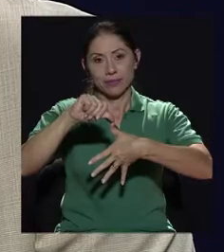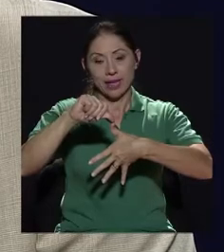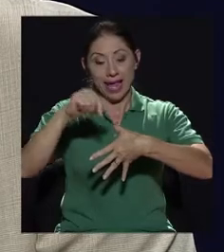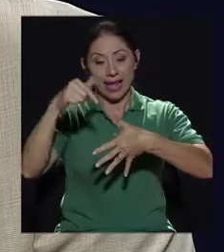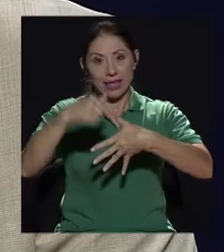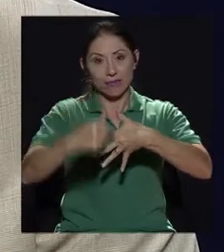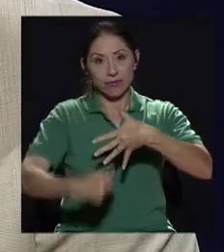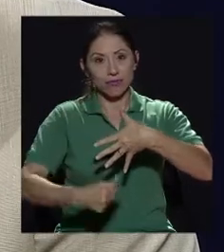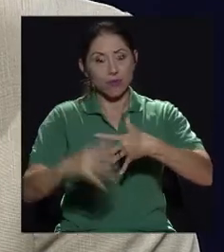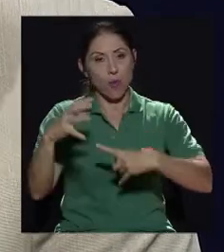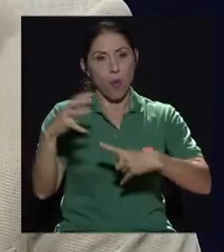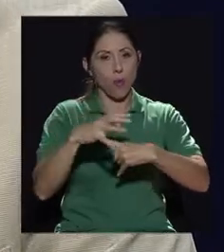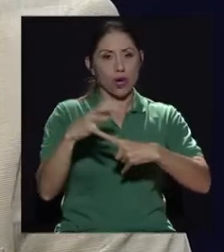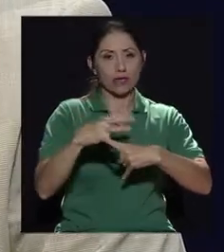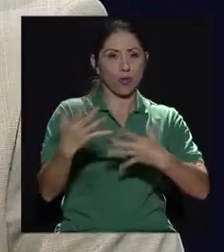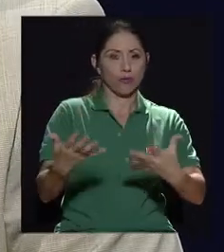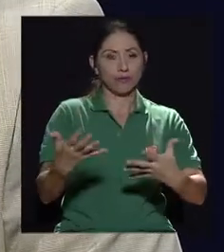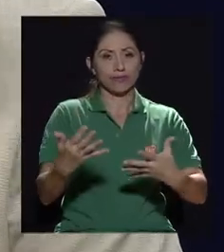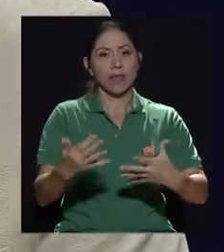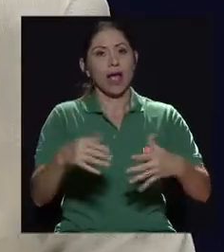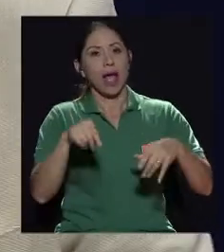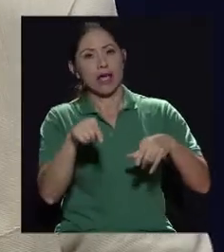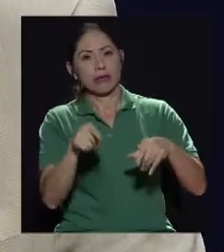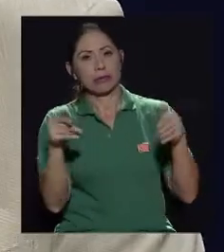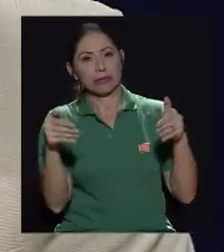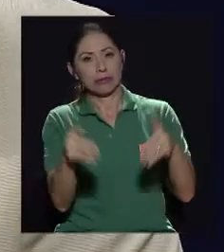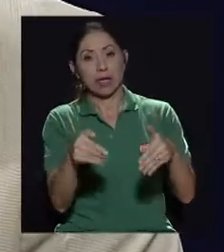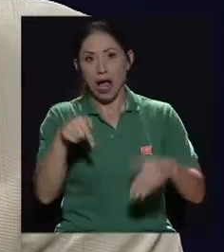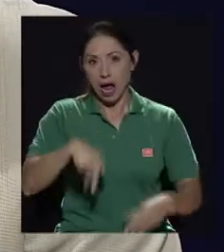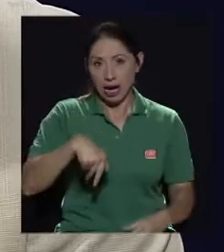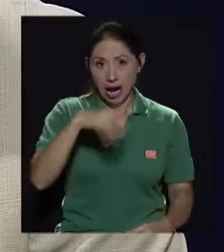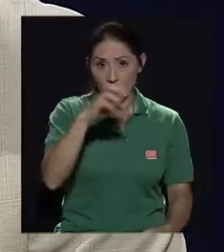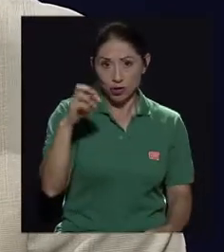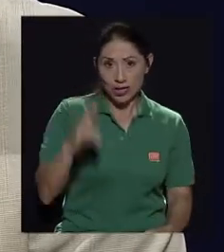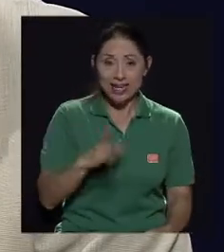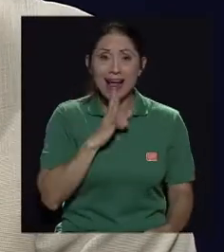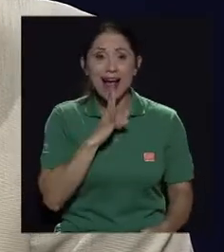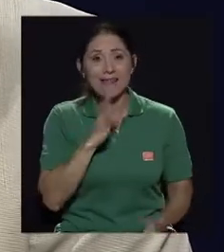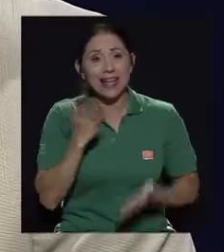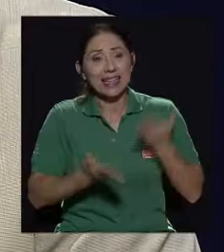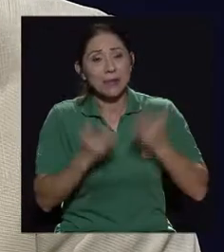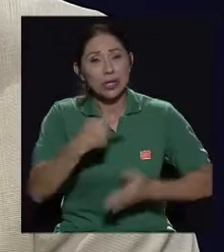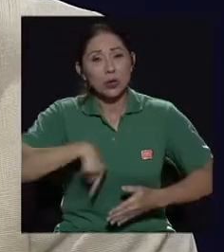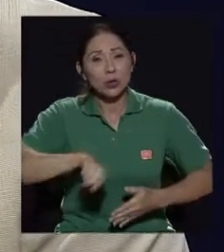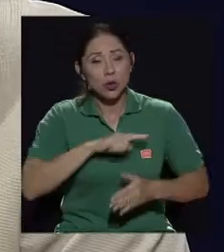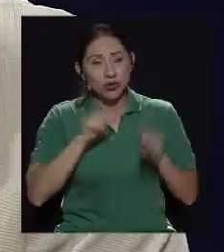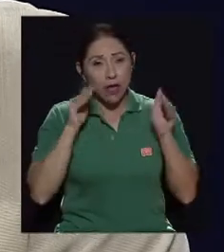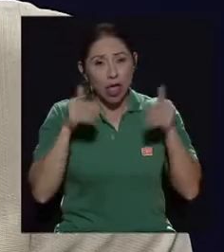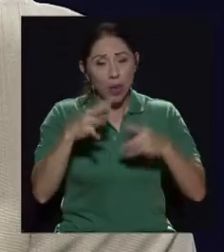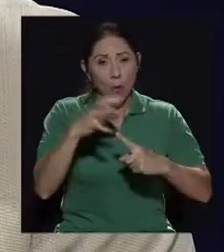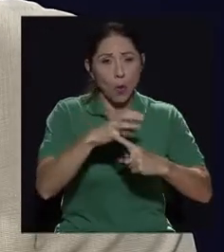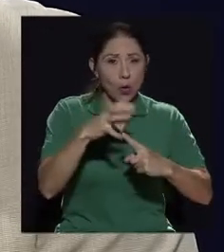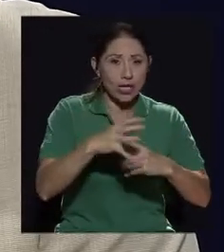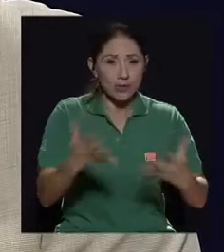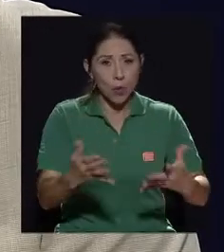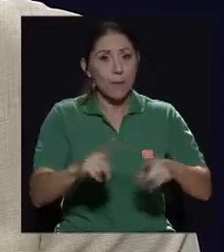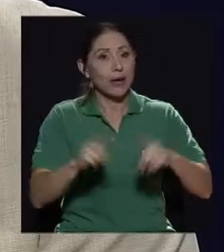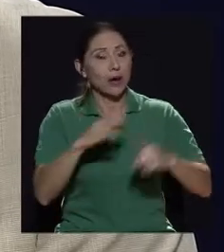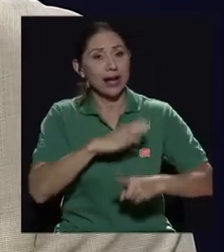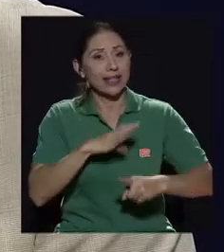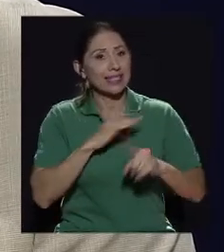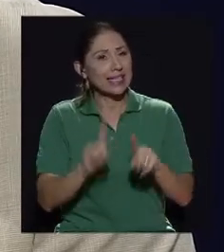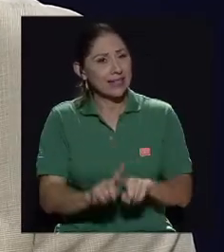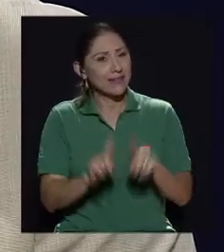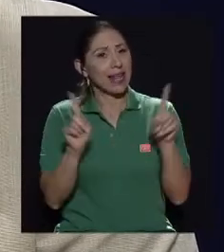la cuna del populismo aquí hables hablan costa rica de que puede que caigamos en un populismo son características de un